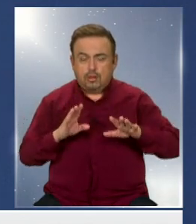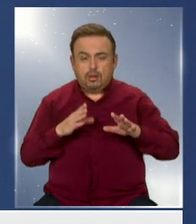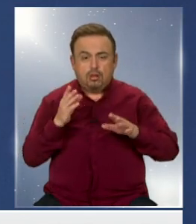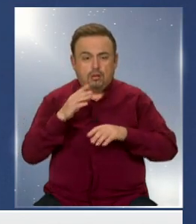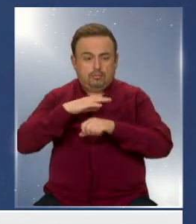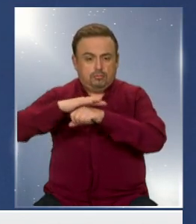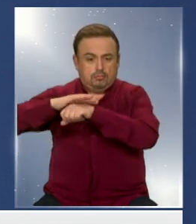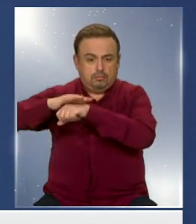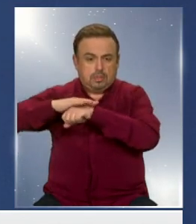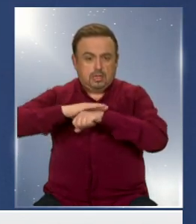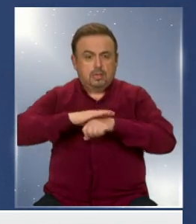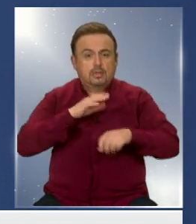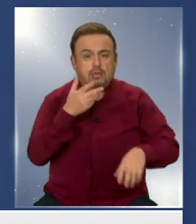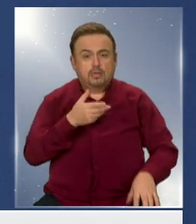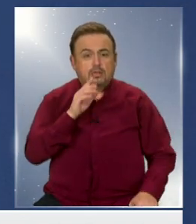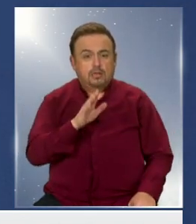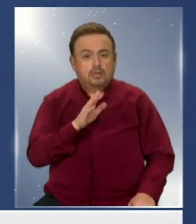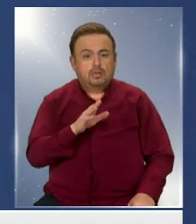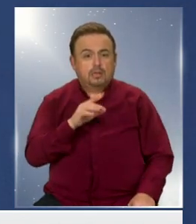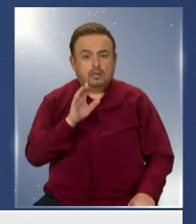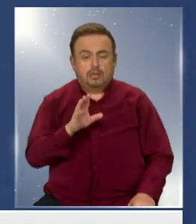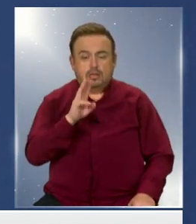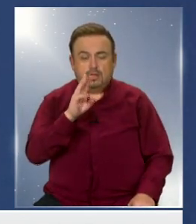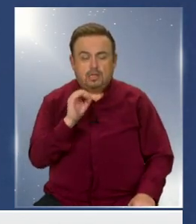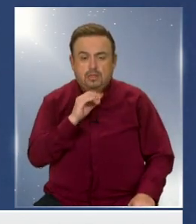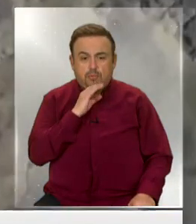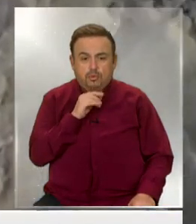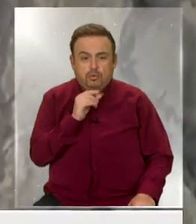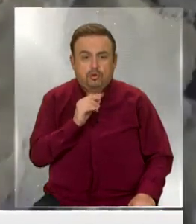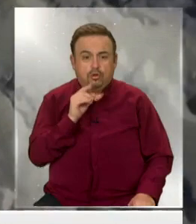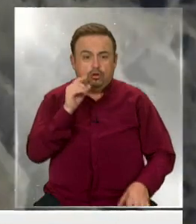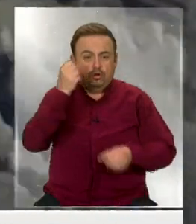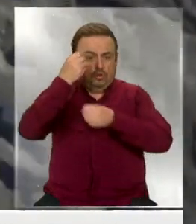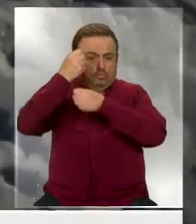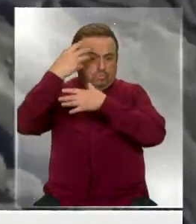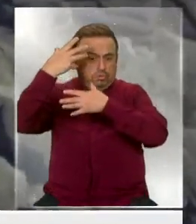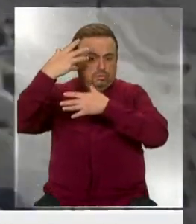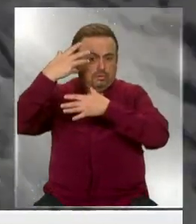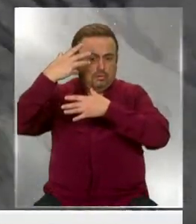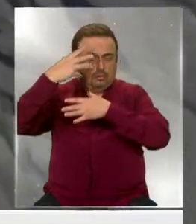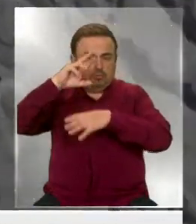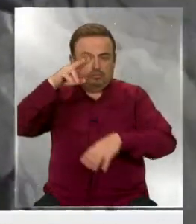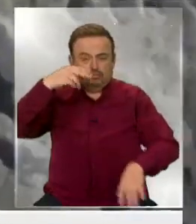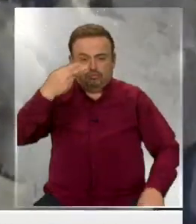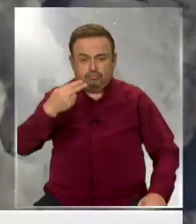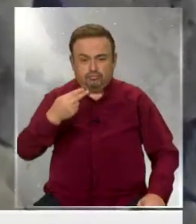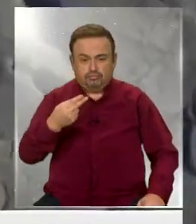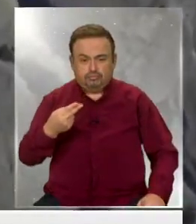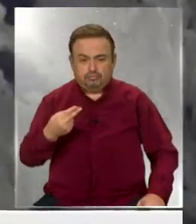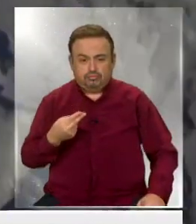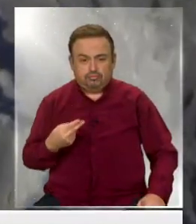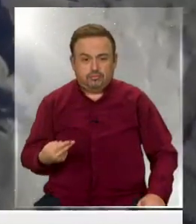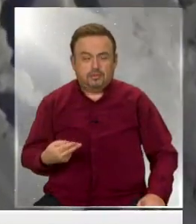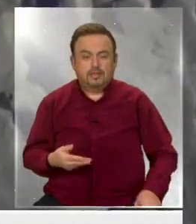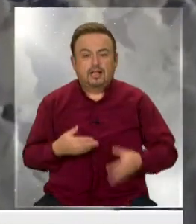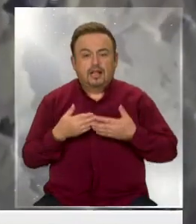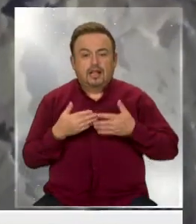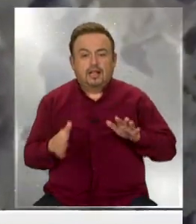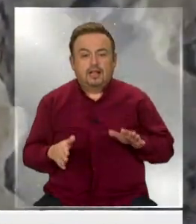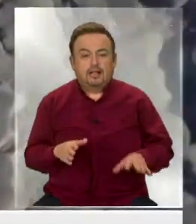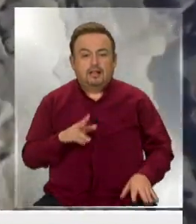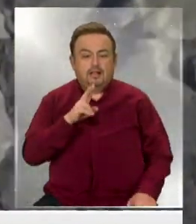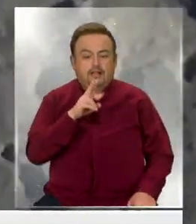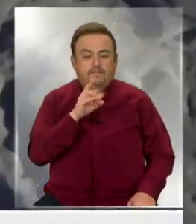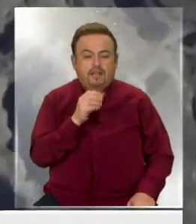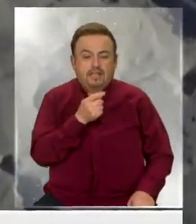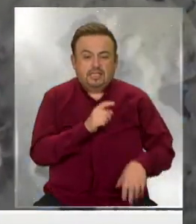un helicóptero. Finalmente, ya ahí, pasan 30 minutos, se soltó de los globos, como usted vio, descendió en caída libre unos